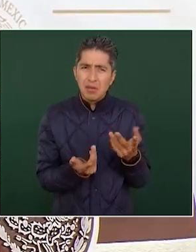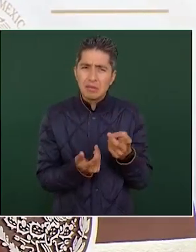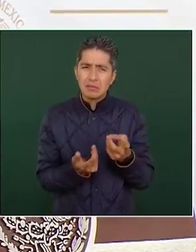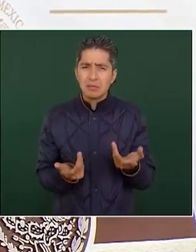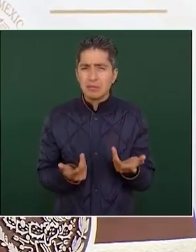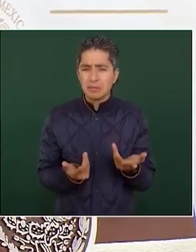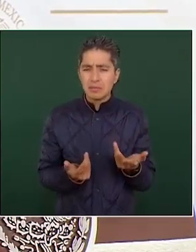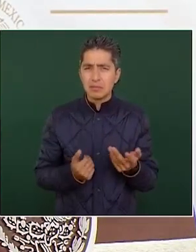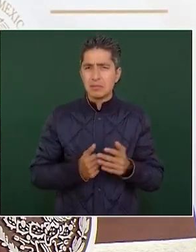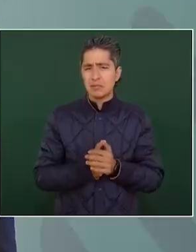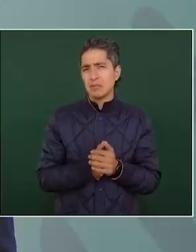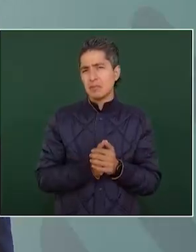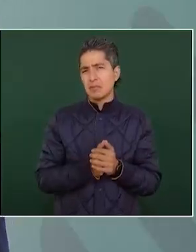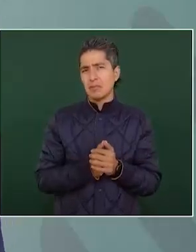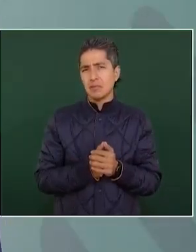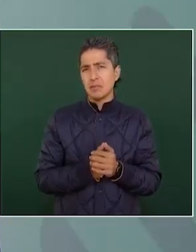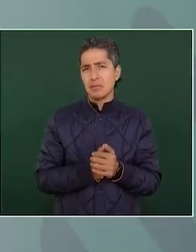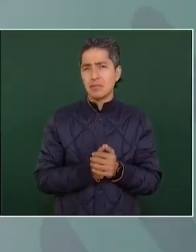Si